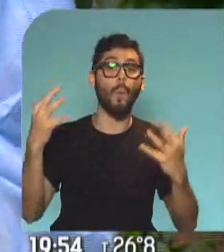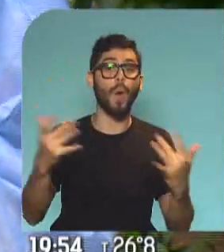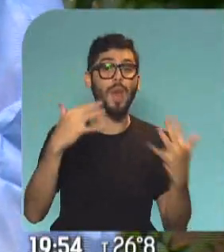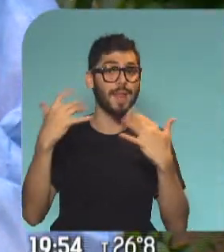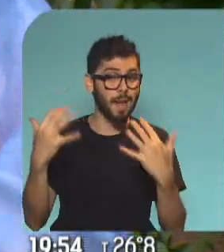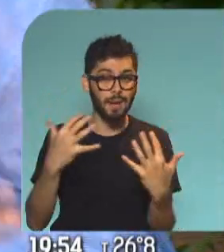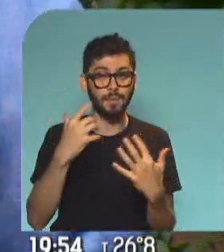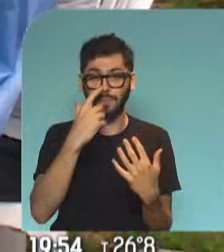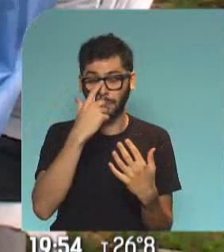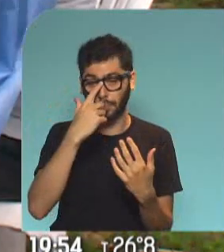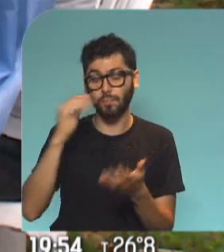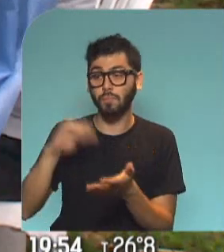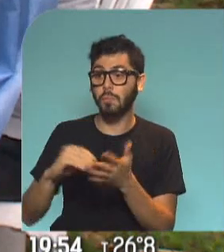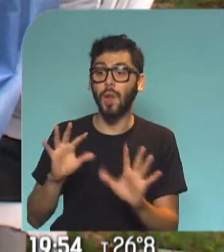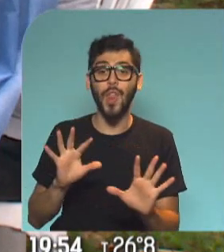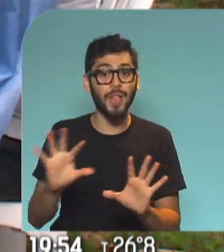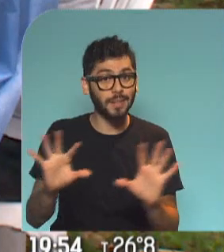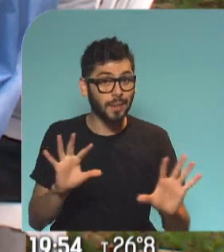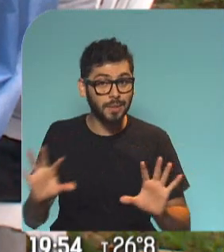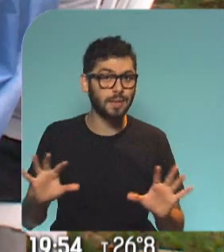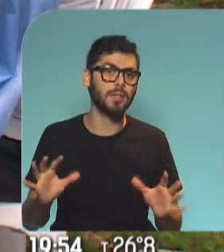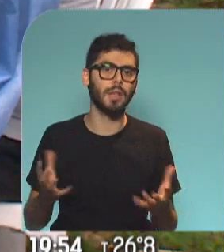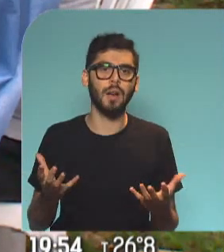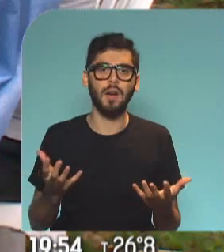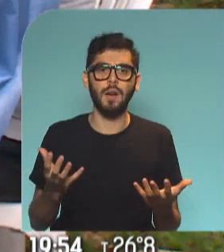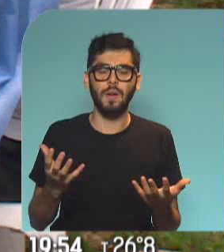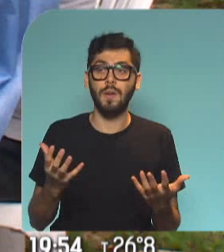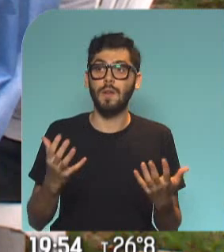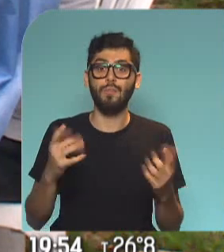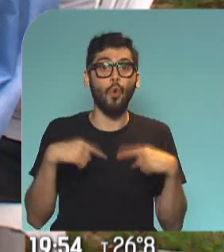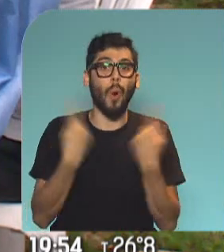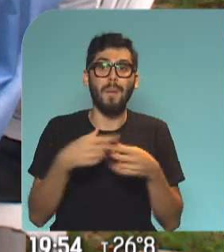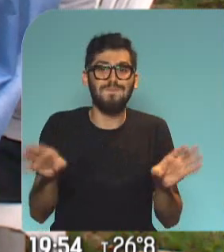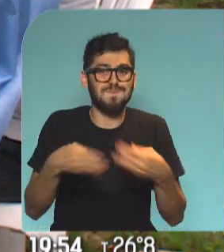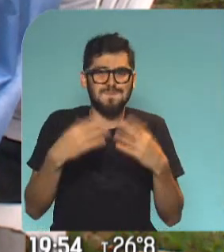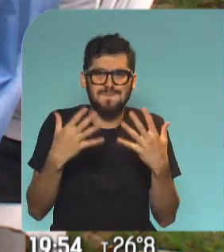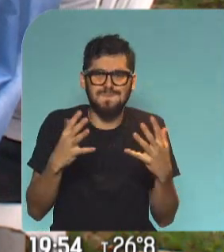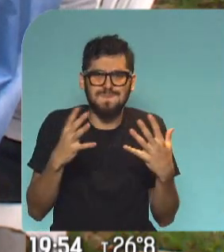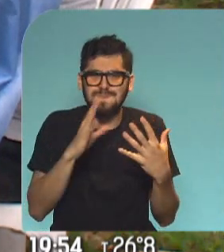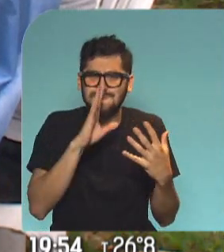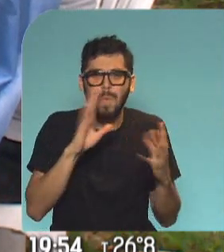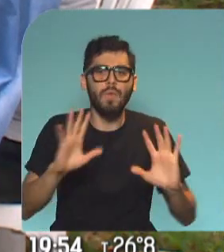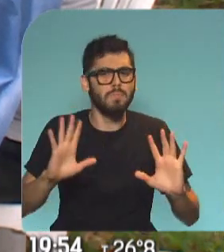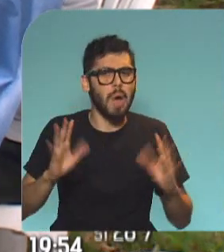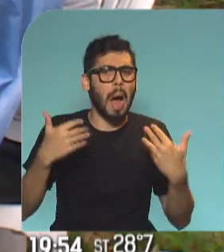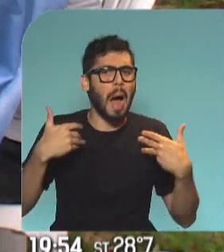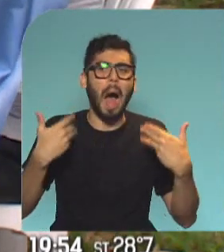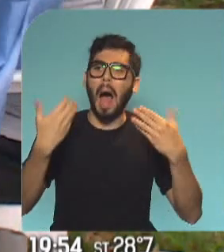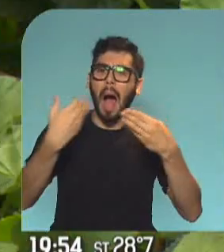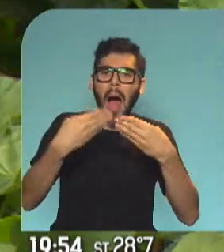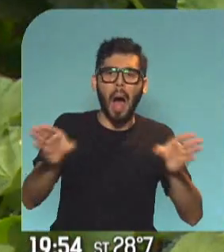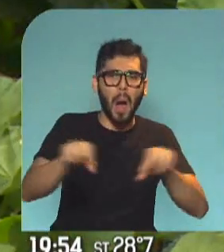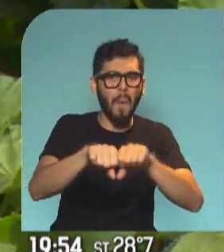si uno mantenga la distancia, ¿sí?, ventilar el ambiente o el exterior. ¿Sí? En el